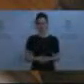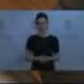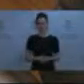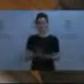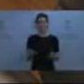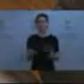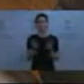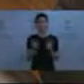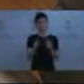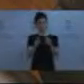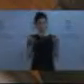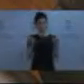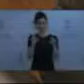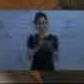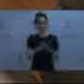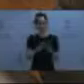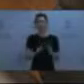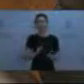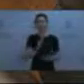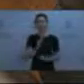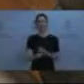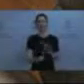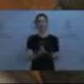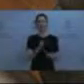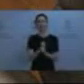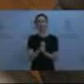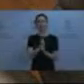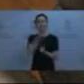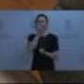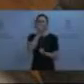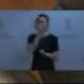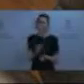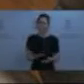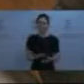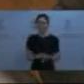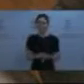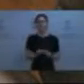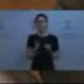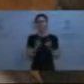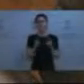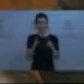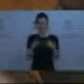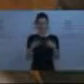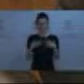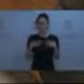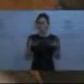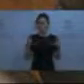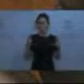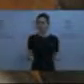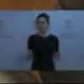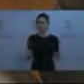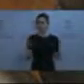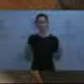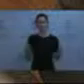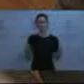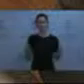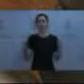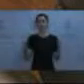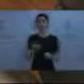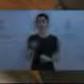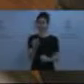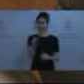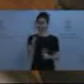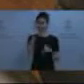empresa para que siga haciendo bien su trabajo. Nuestro punto de vista es que tenemos que redoblar